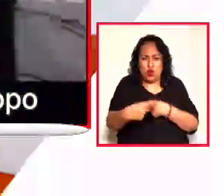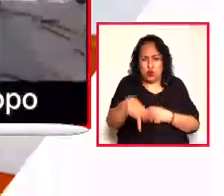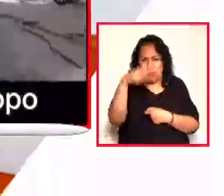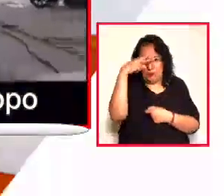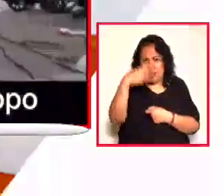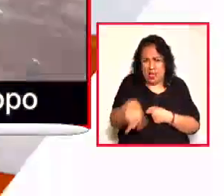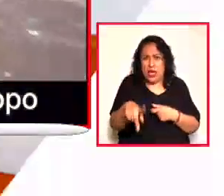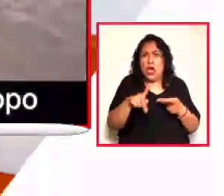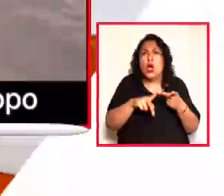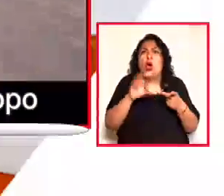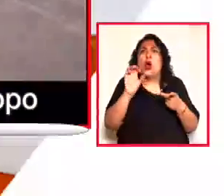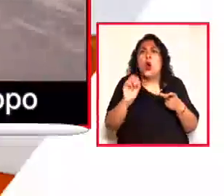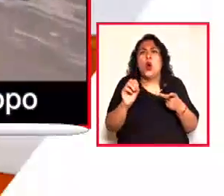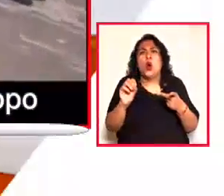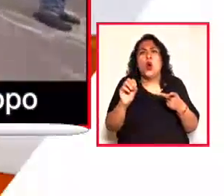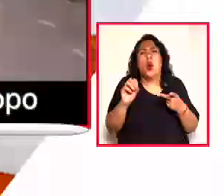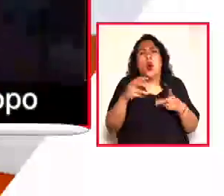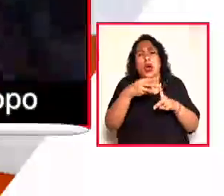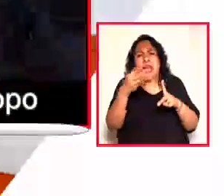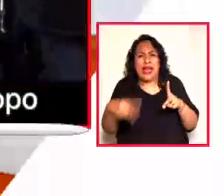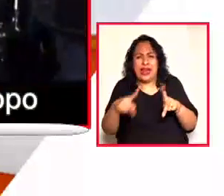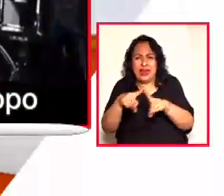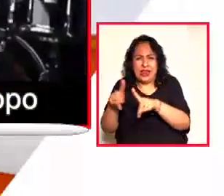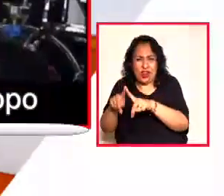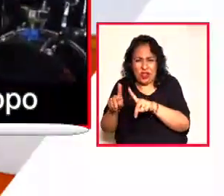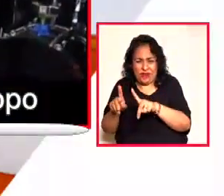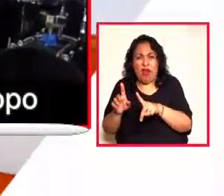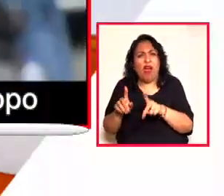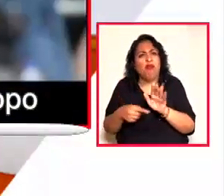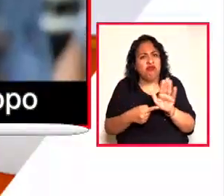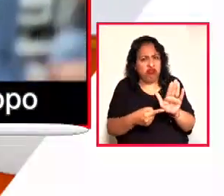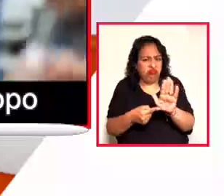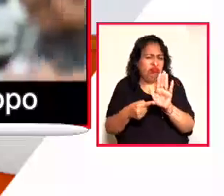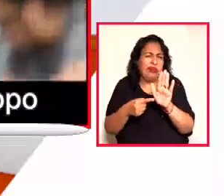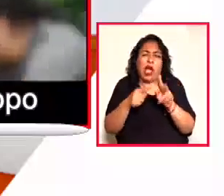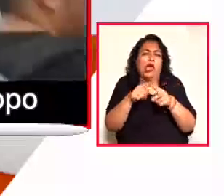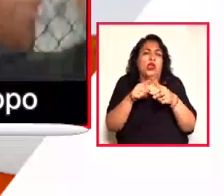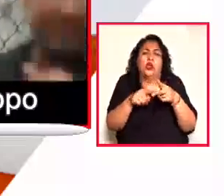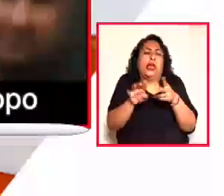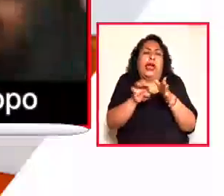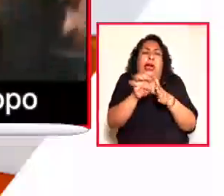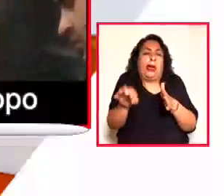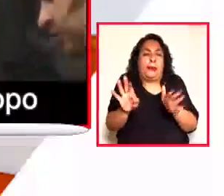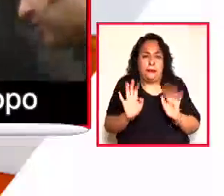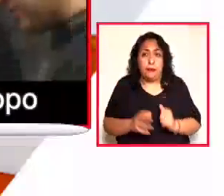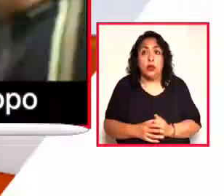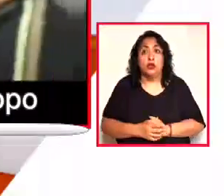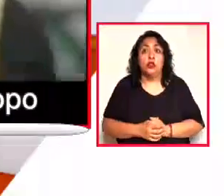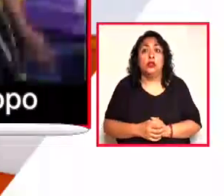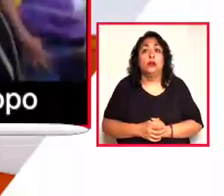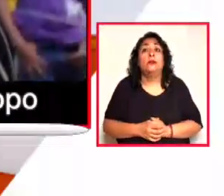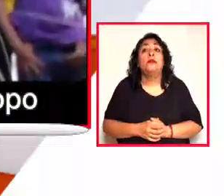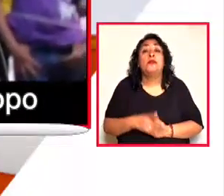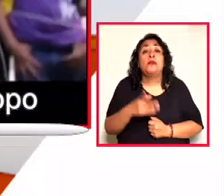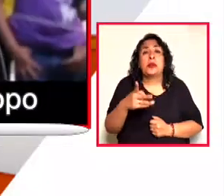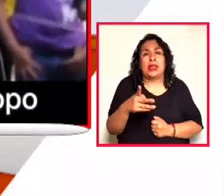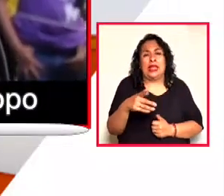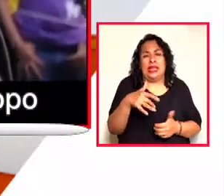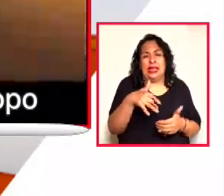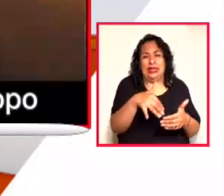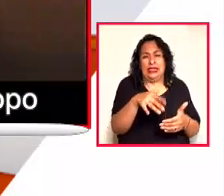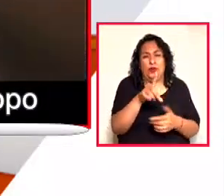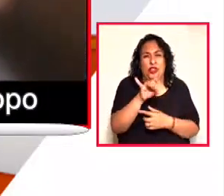los movimientos de género, por mencionar solamente dos ejemplos. El archivo digital